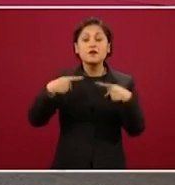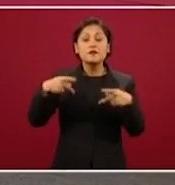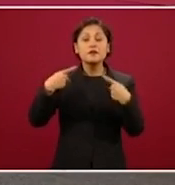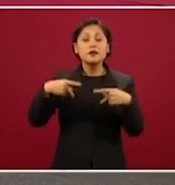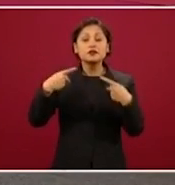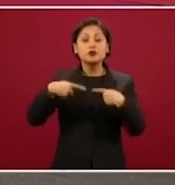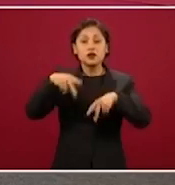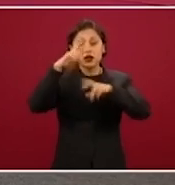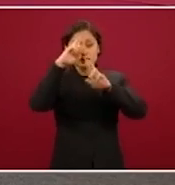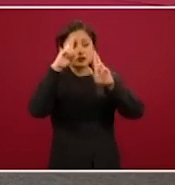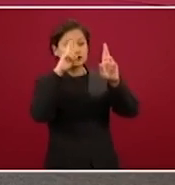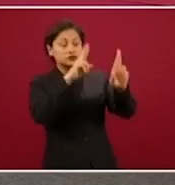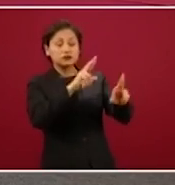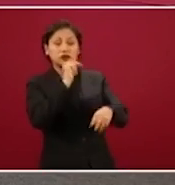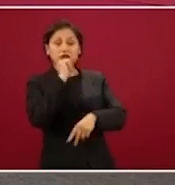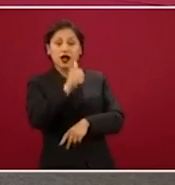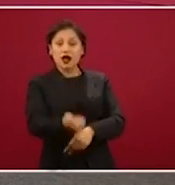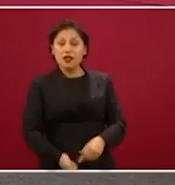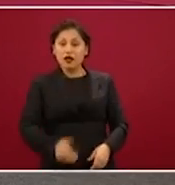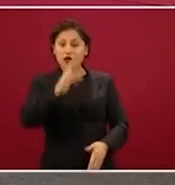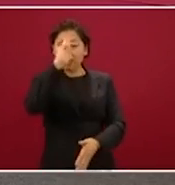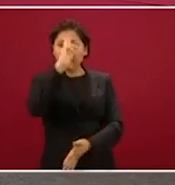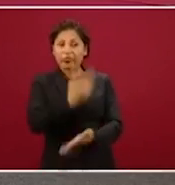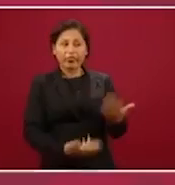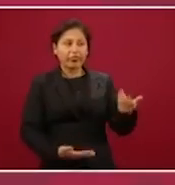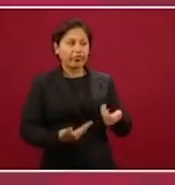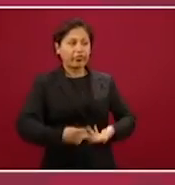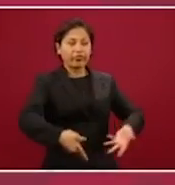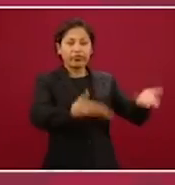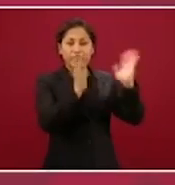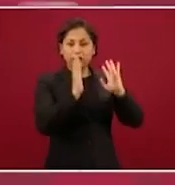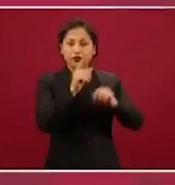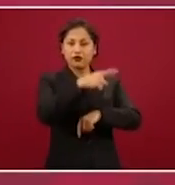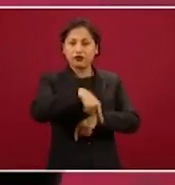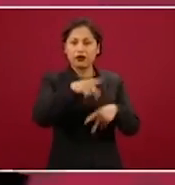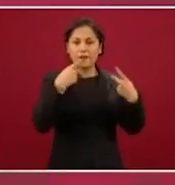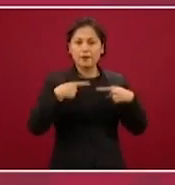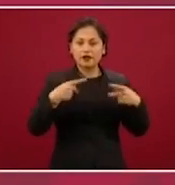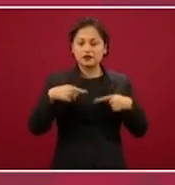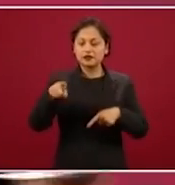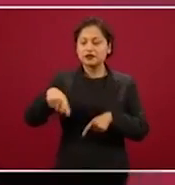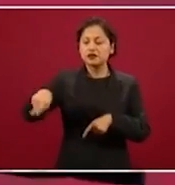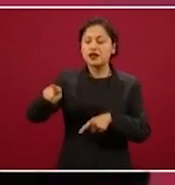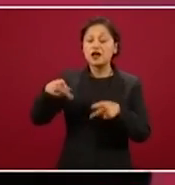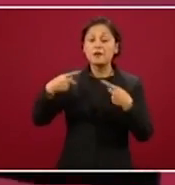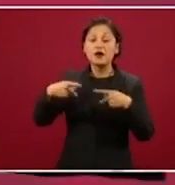O sea, es un insulto a la inteligencia el decir,